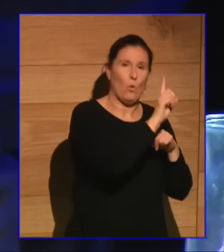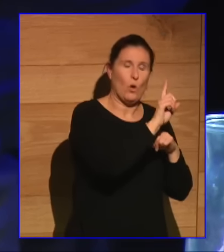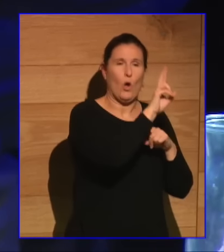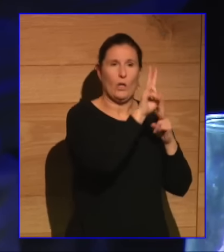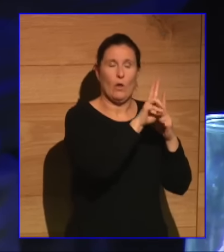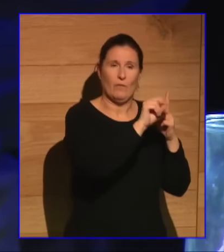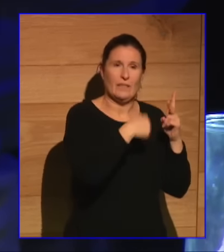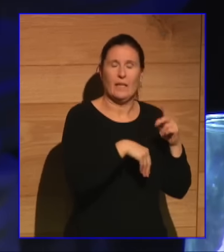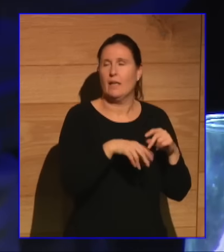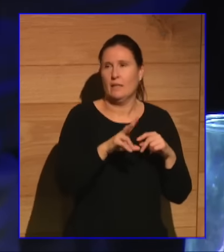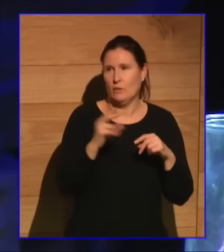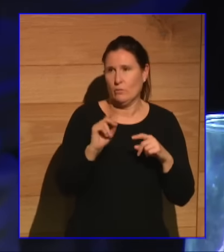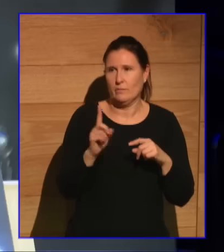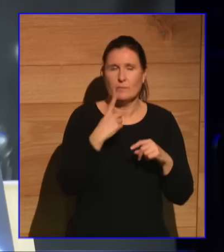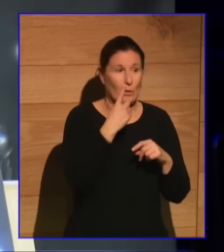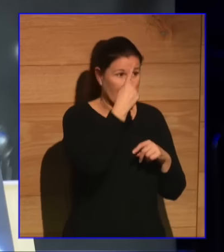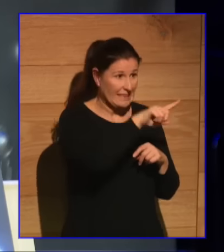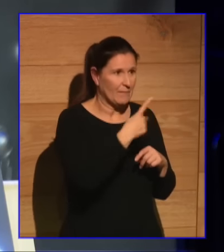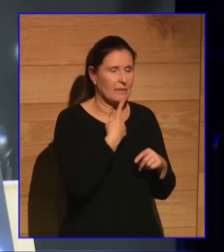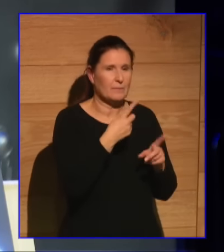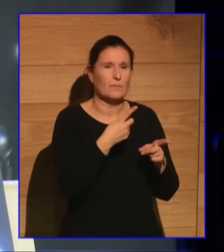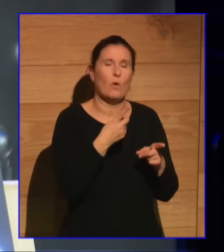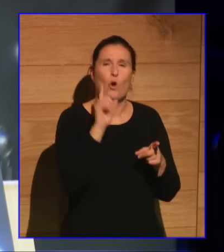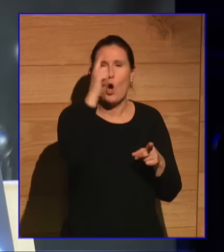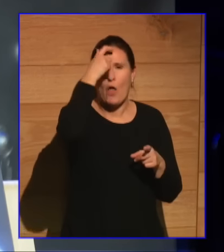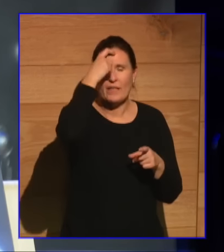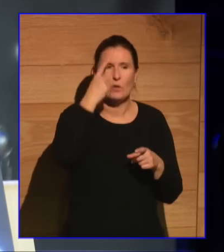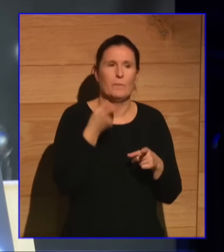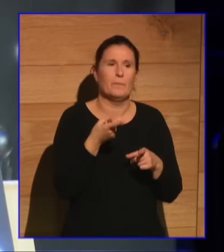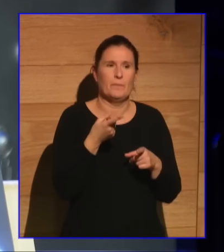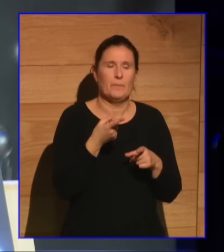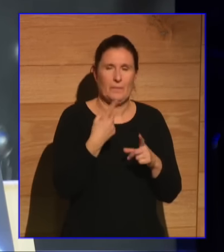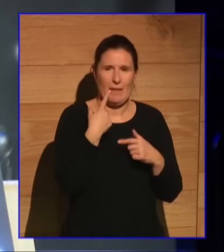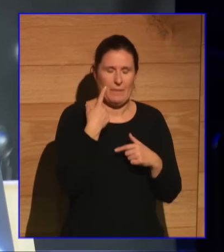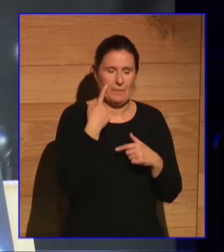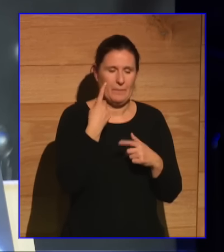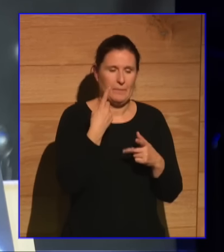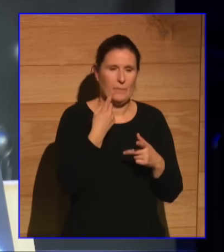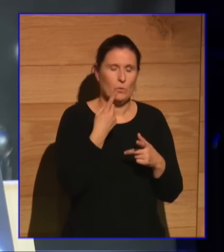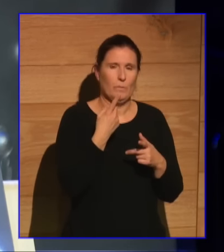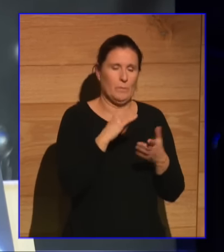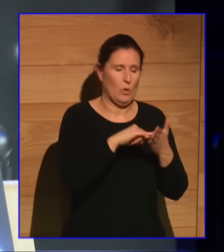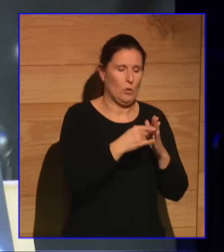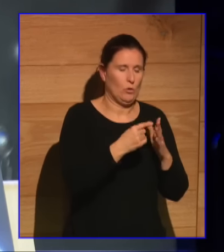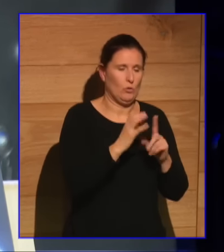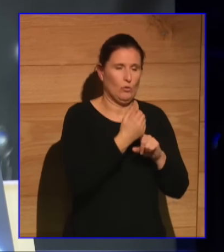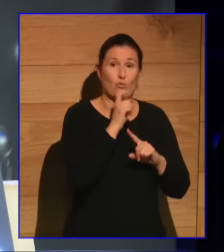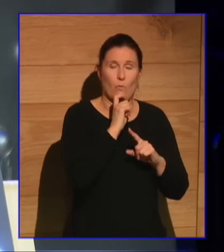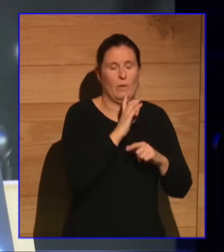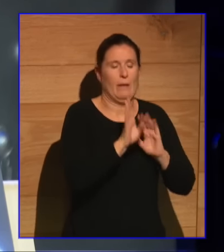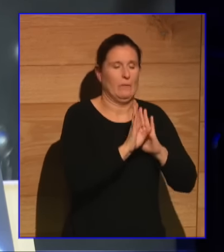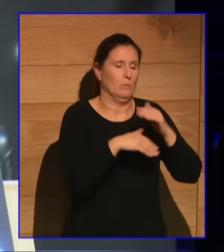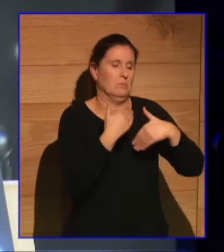el concepto este de ex máquina que se usa muchas veces? Deus. ¿Tú cómo resuelves algo? Y después baja Dios y